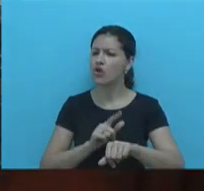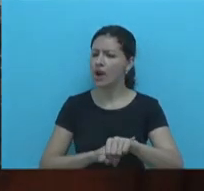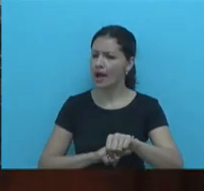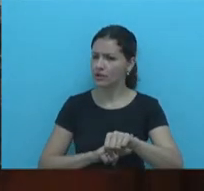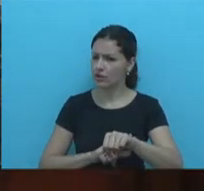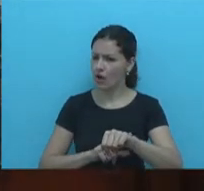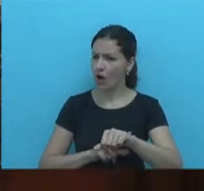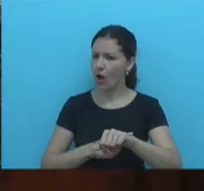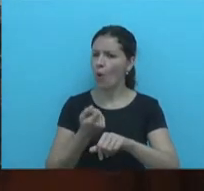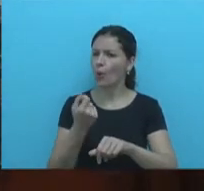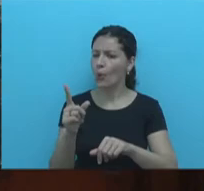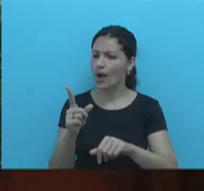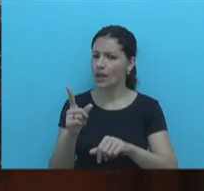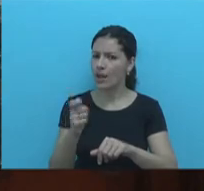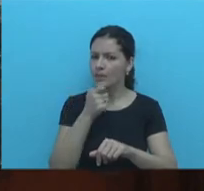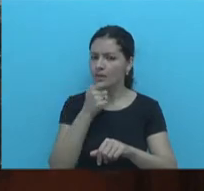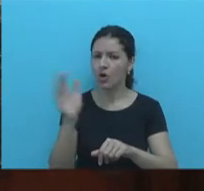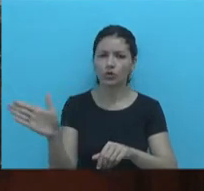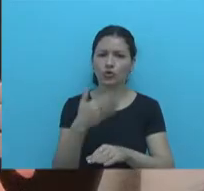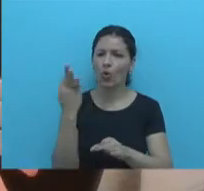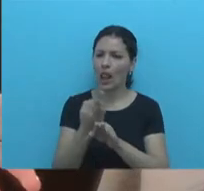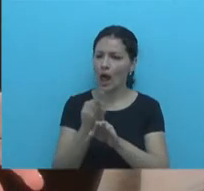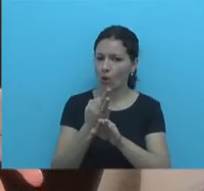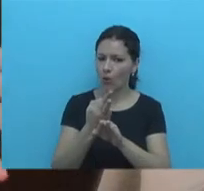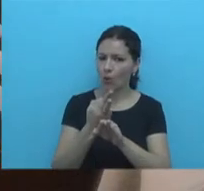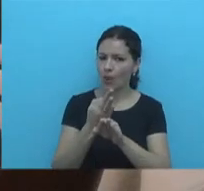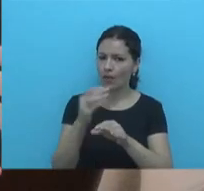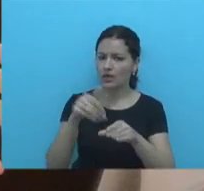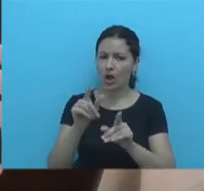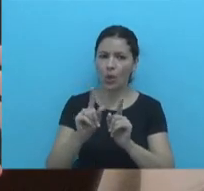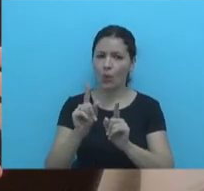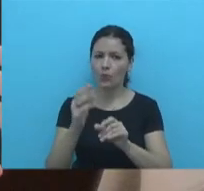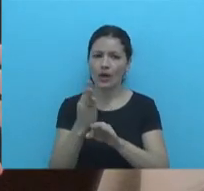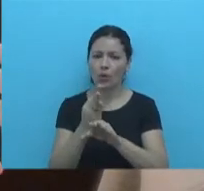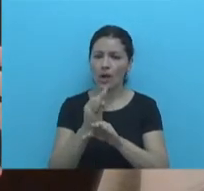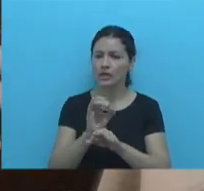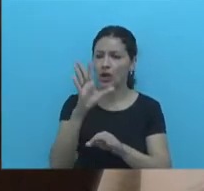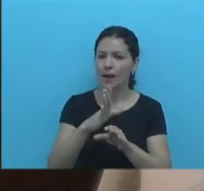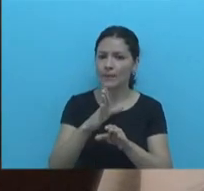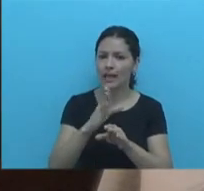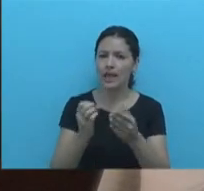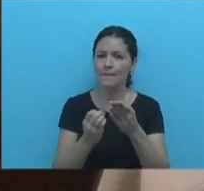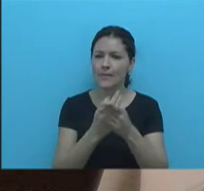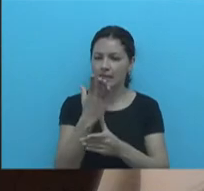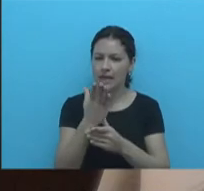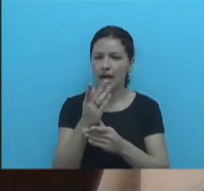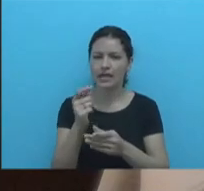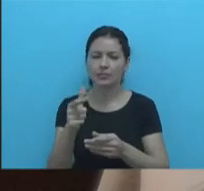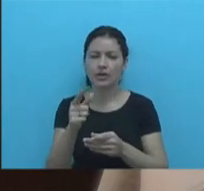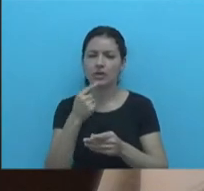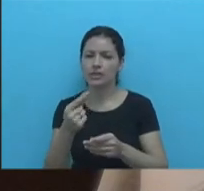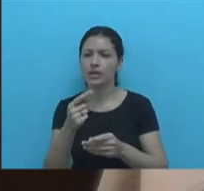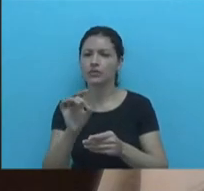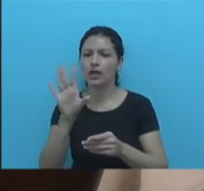si está beneficiada toda la escuela? Porque hay escuela que tiene turno mañana solamente, y si ellos ofrecen solamente turno